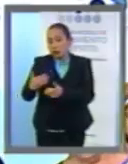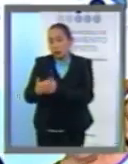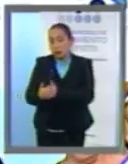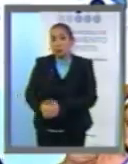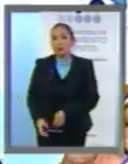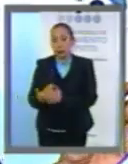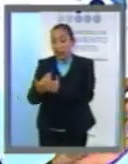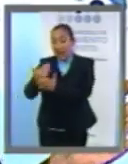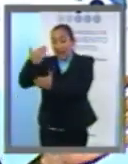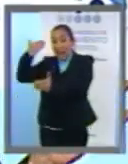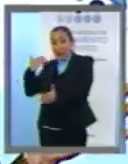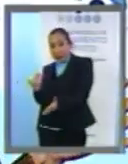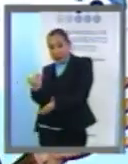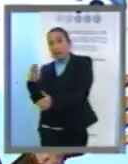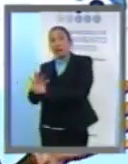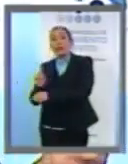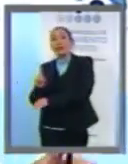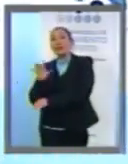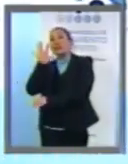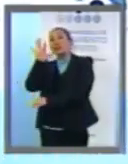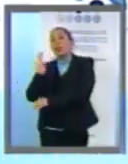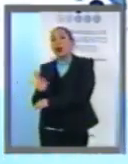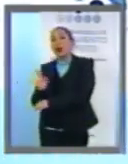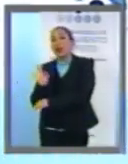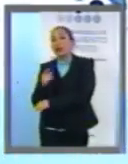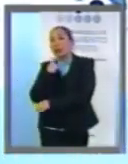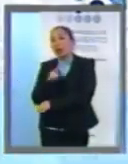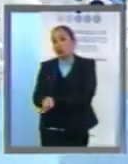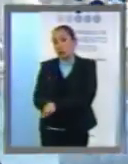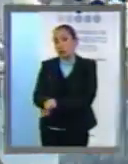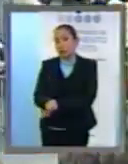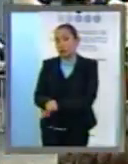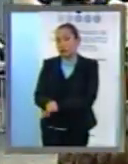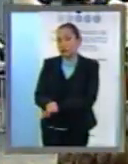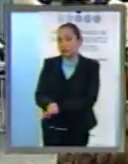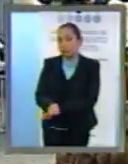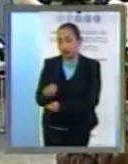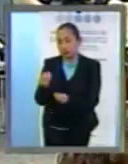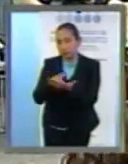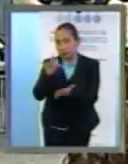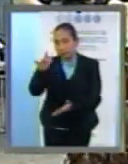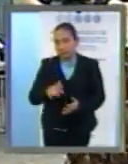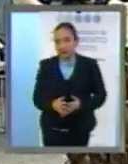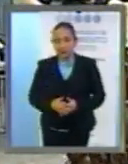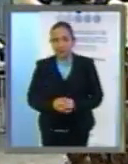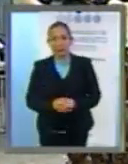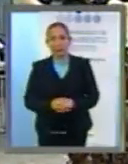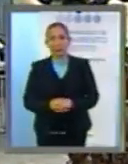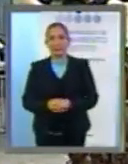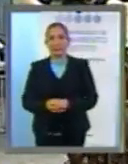años previos había no más de 35, 40 denuncias de hechos. Muchísimas gracias.